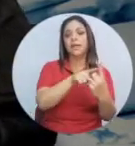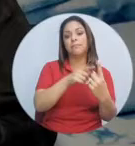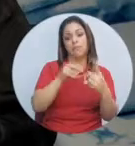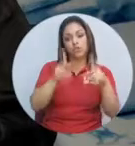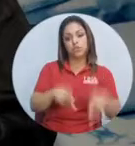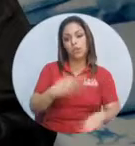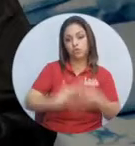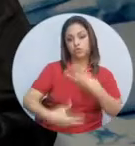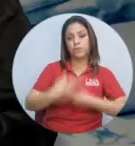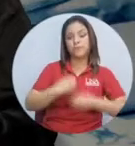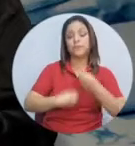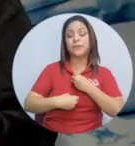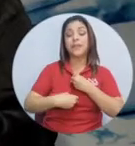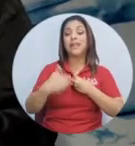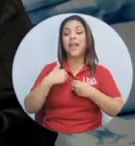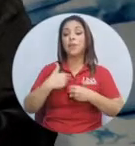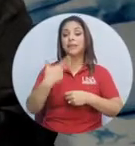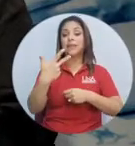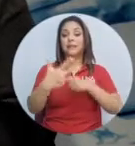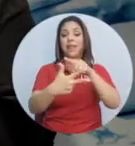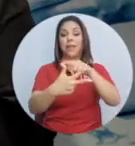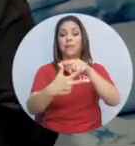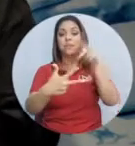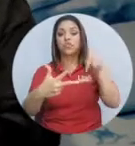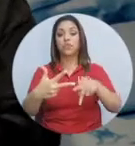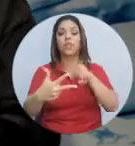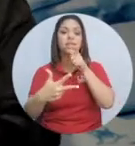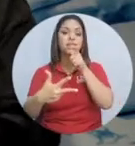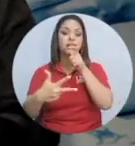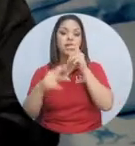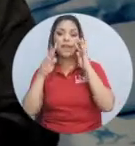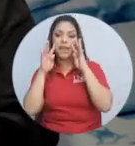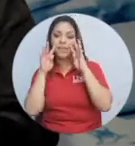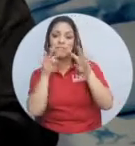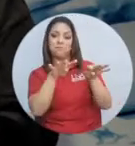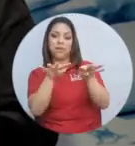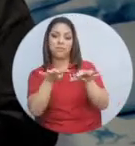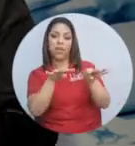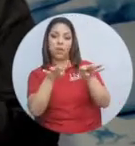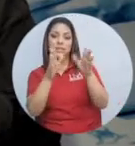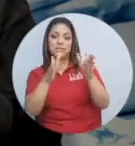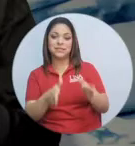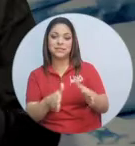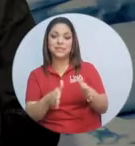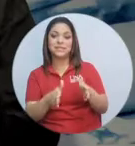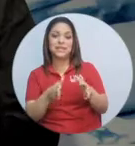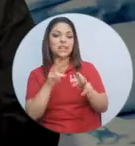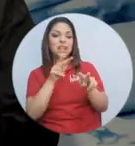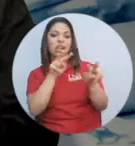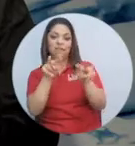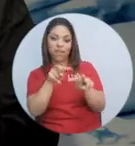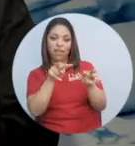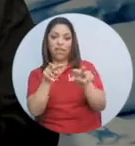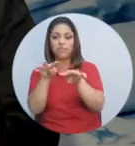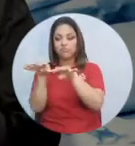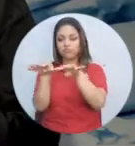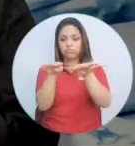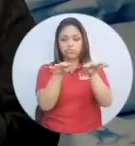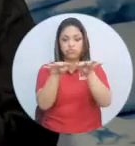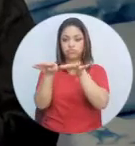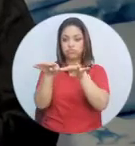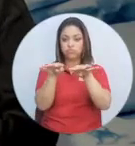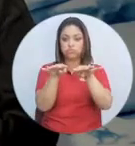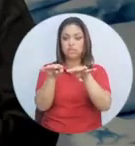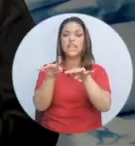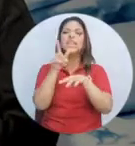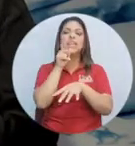tercera pata de ese banco que son los espectadores. Entonces, estos espectadores, ¿qué es lo que están haciendo? Y cuando